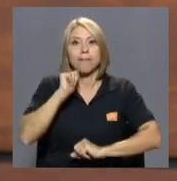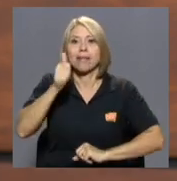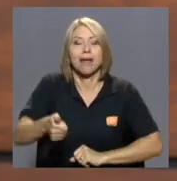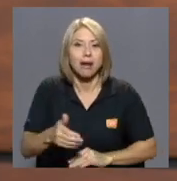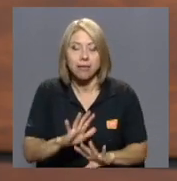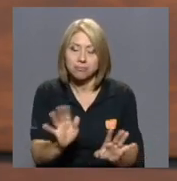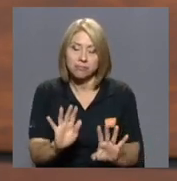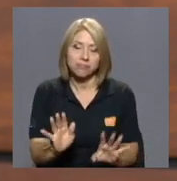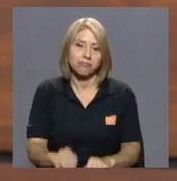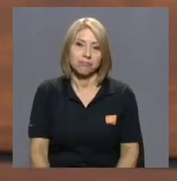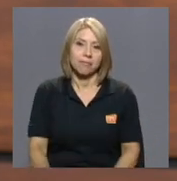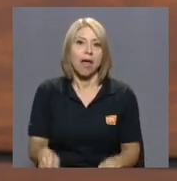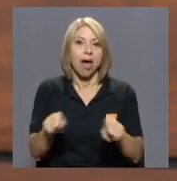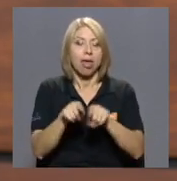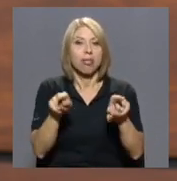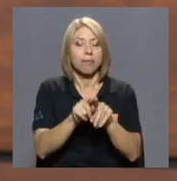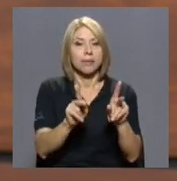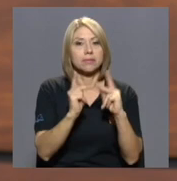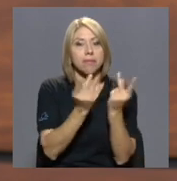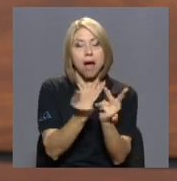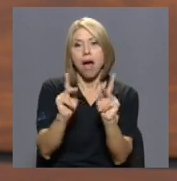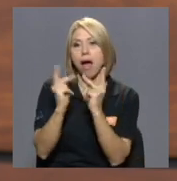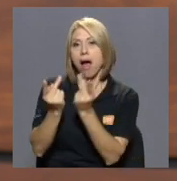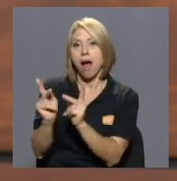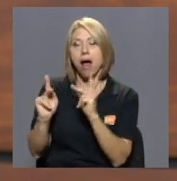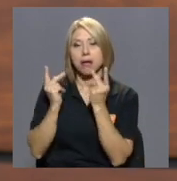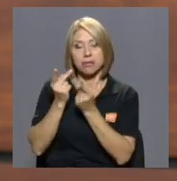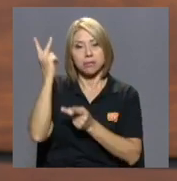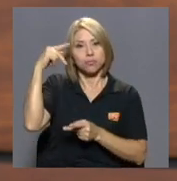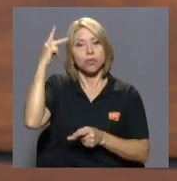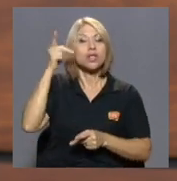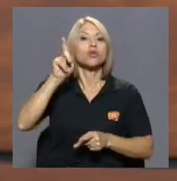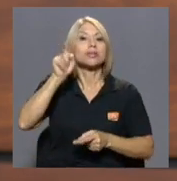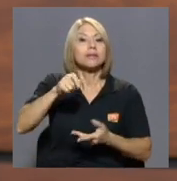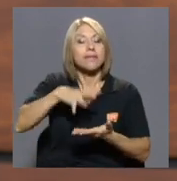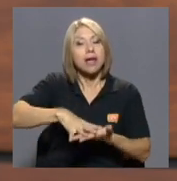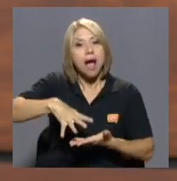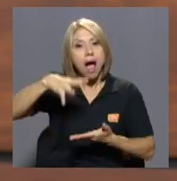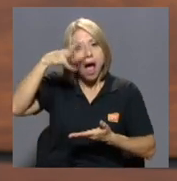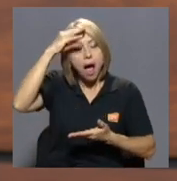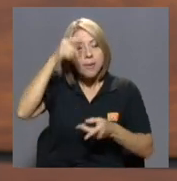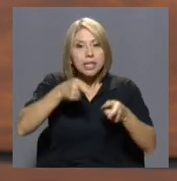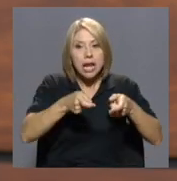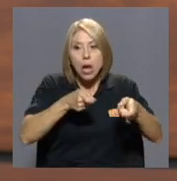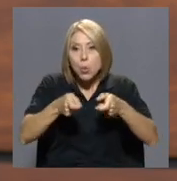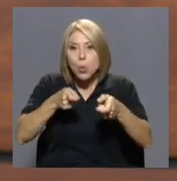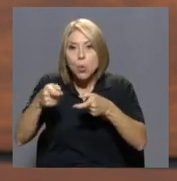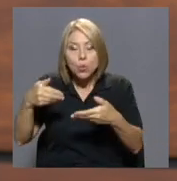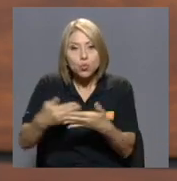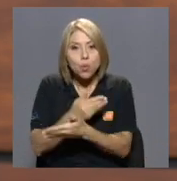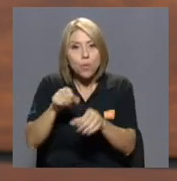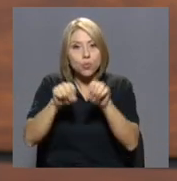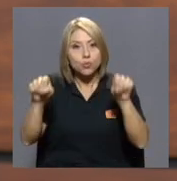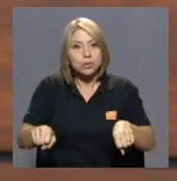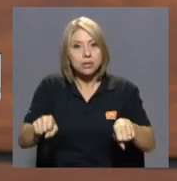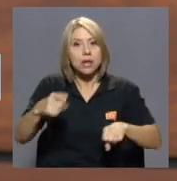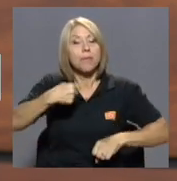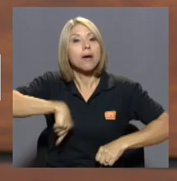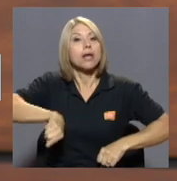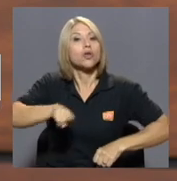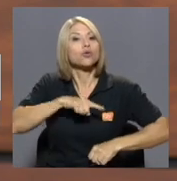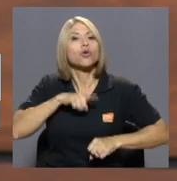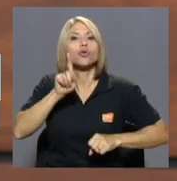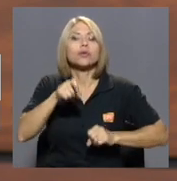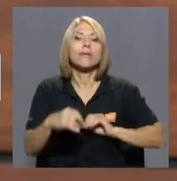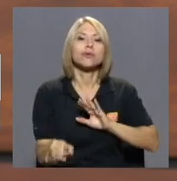los partidos tienen que aprender a manejar este nuevo sistema y los ciudadanos tenemos que identificarnos con esto